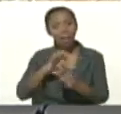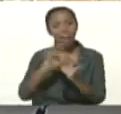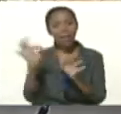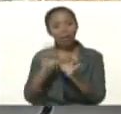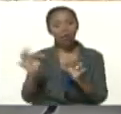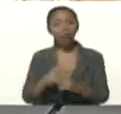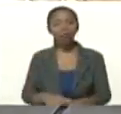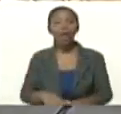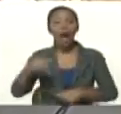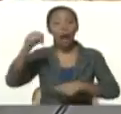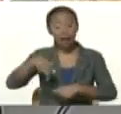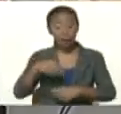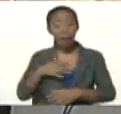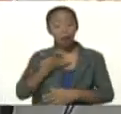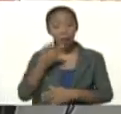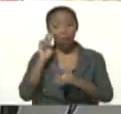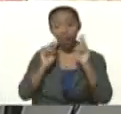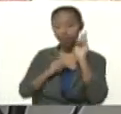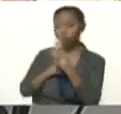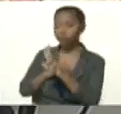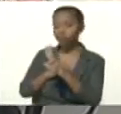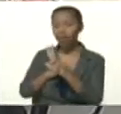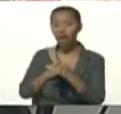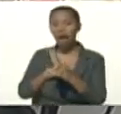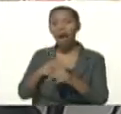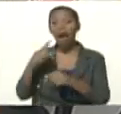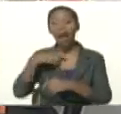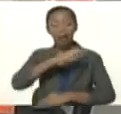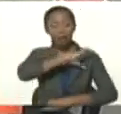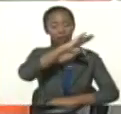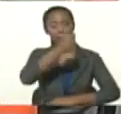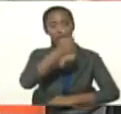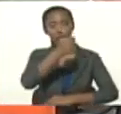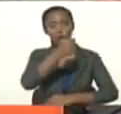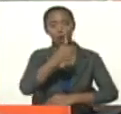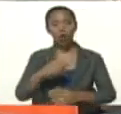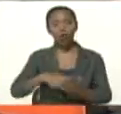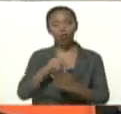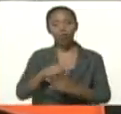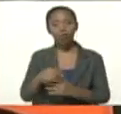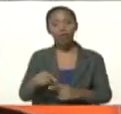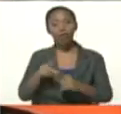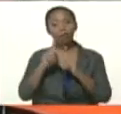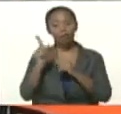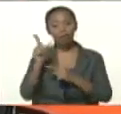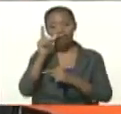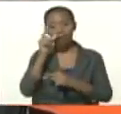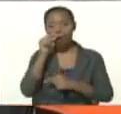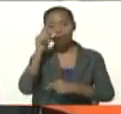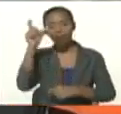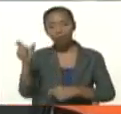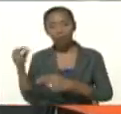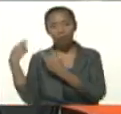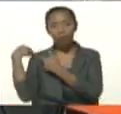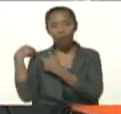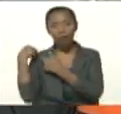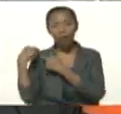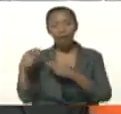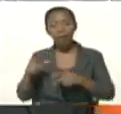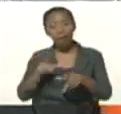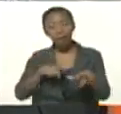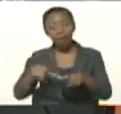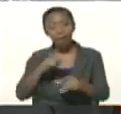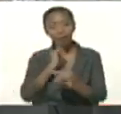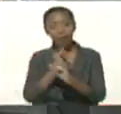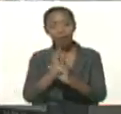podemos observar, aquí se encuentra conmigo el director general del SAREM, el doctor Héctor Obregón, que a través del ambiente web de la página